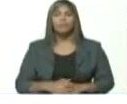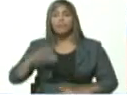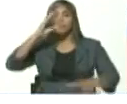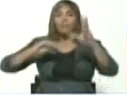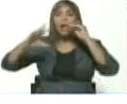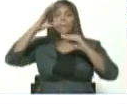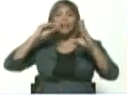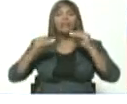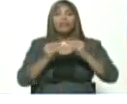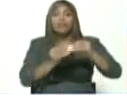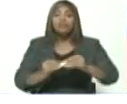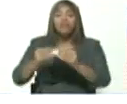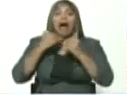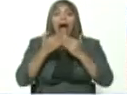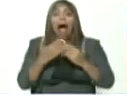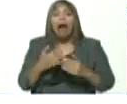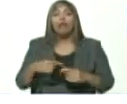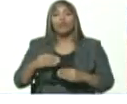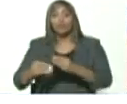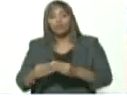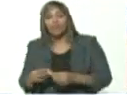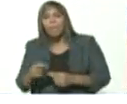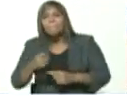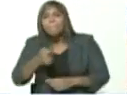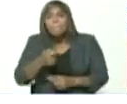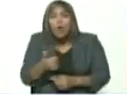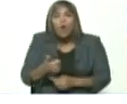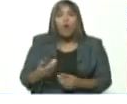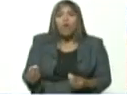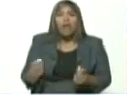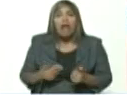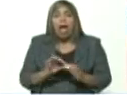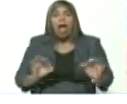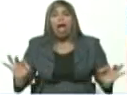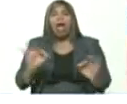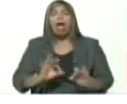hacer más con menos, mucho con poco y algo con nada.